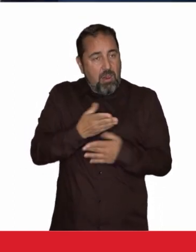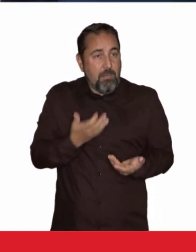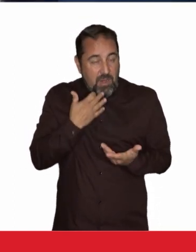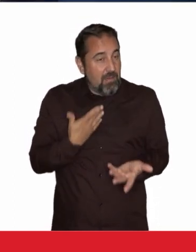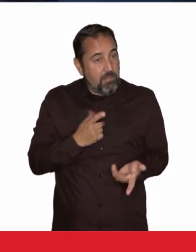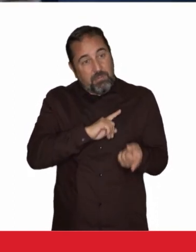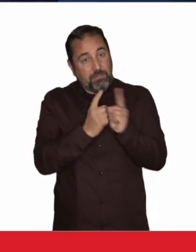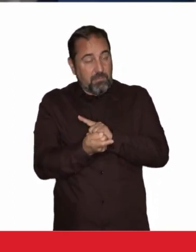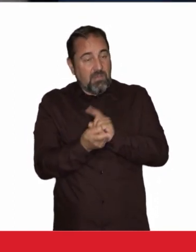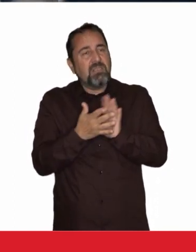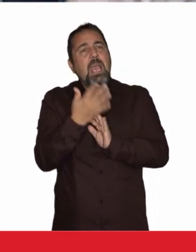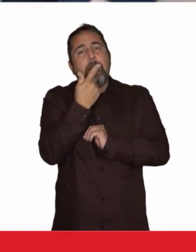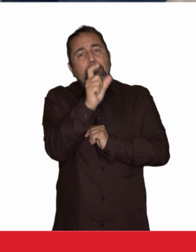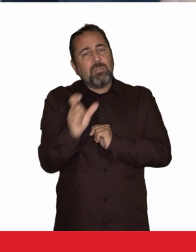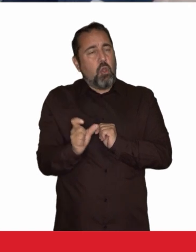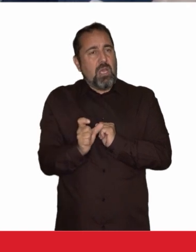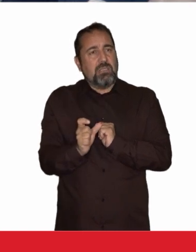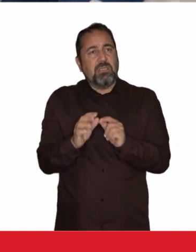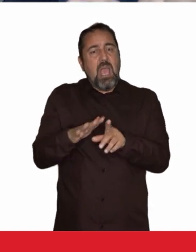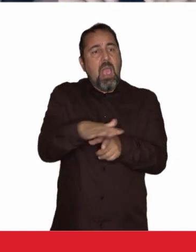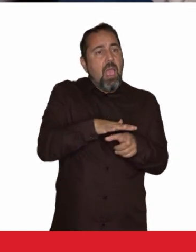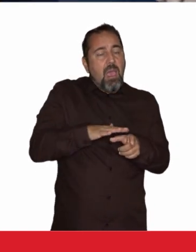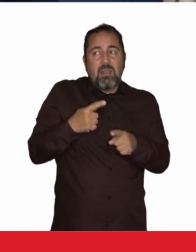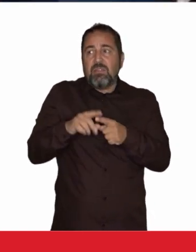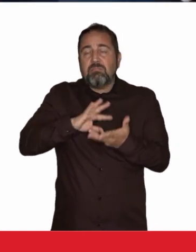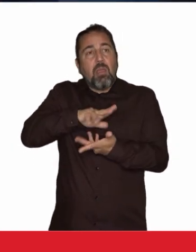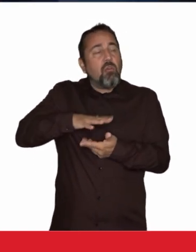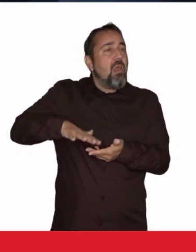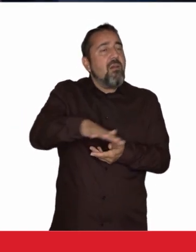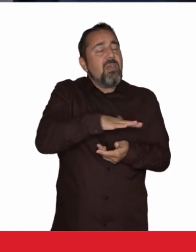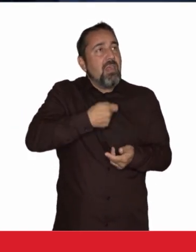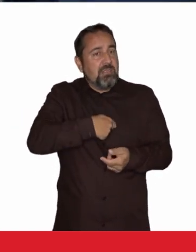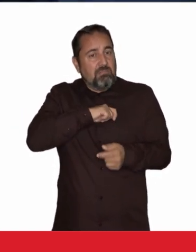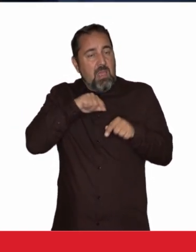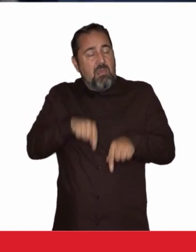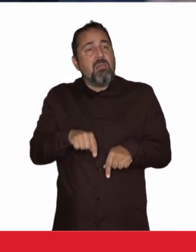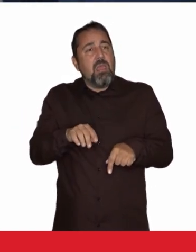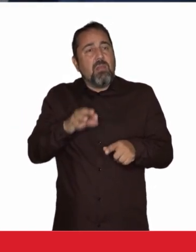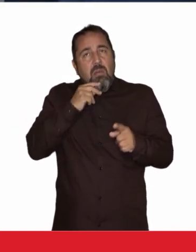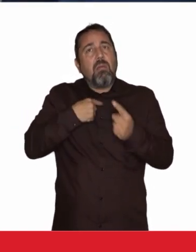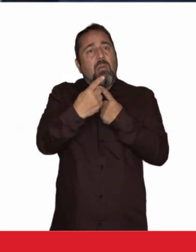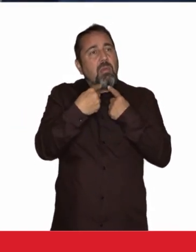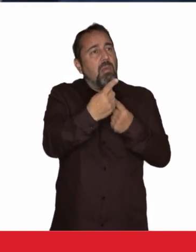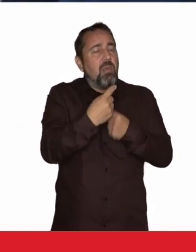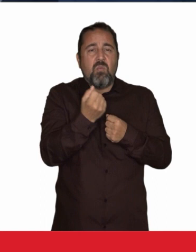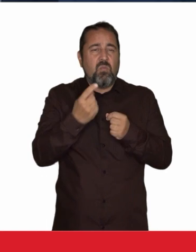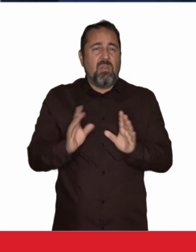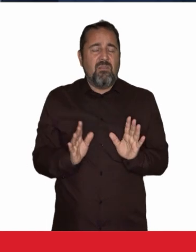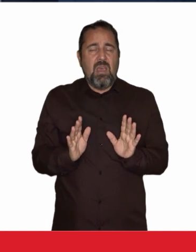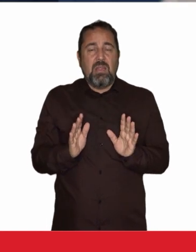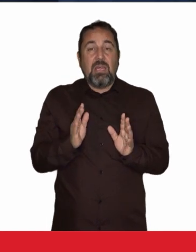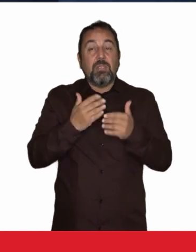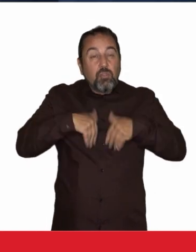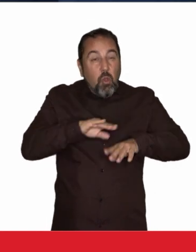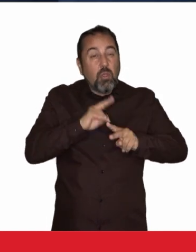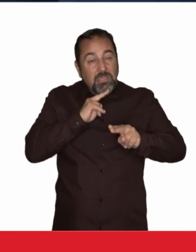comodidad que si las hacemos presenciales. En el sentido de que personas que viven en diferentes áreas de la geografía española